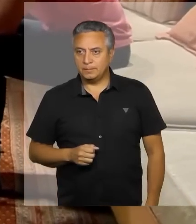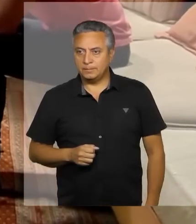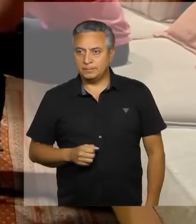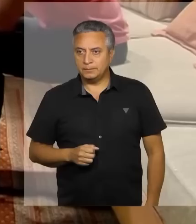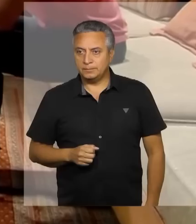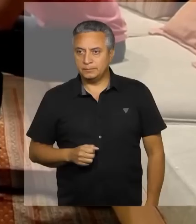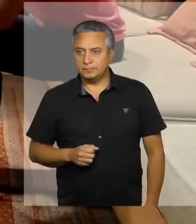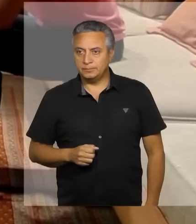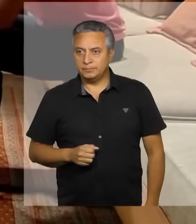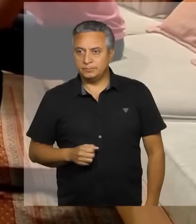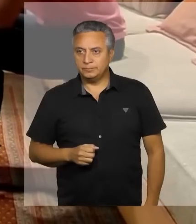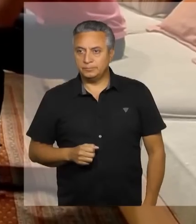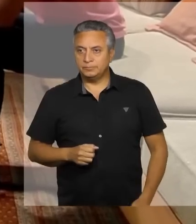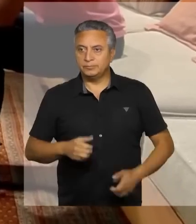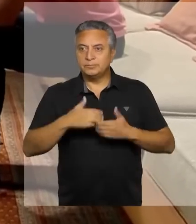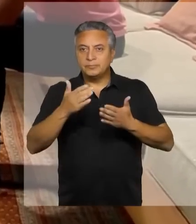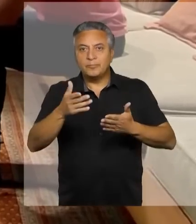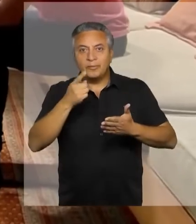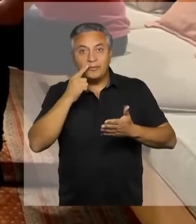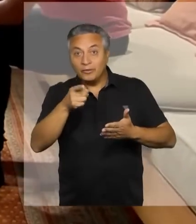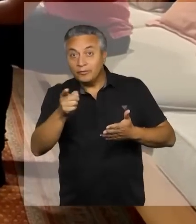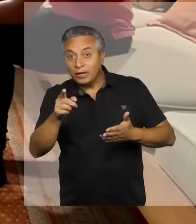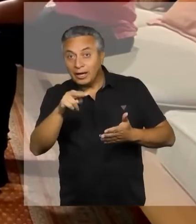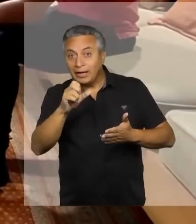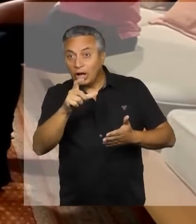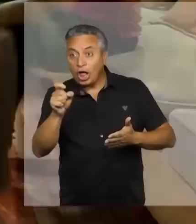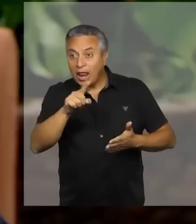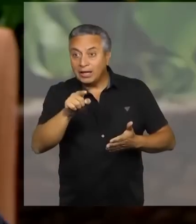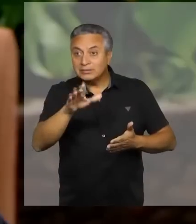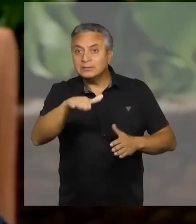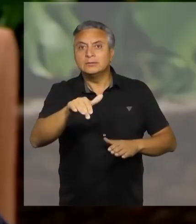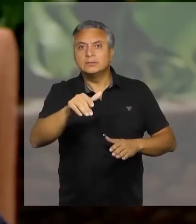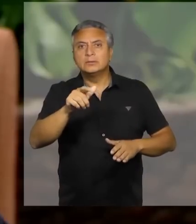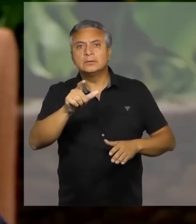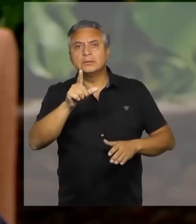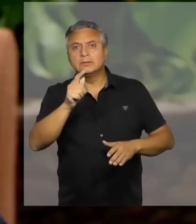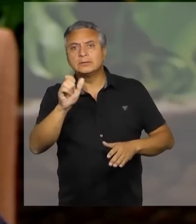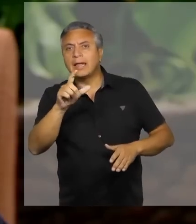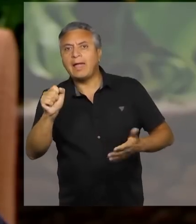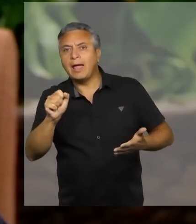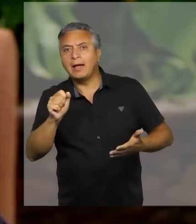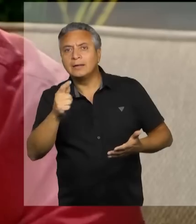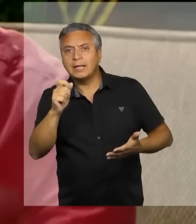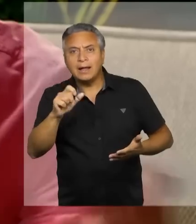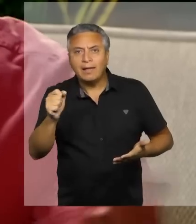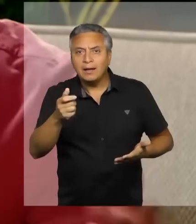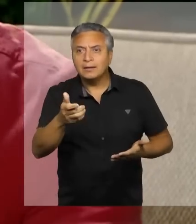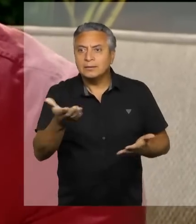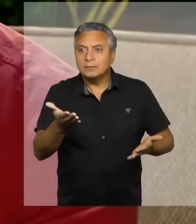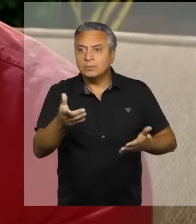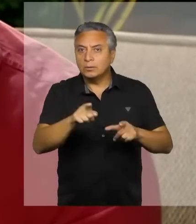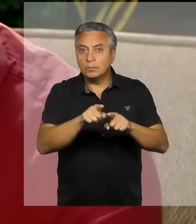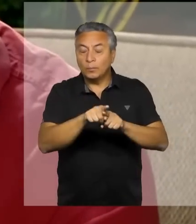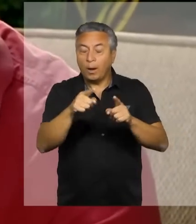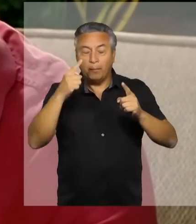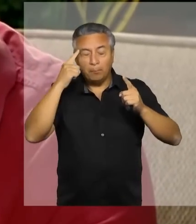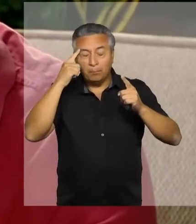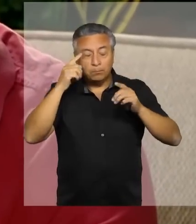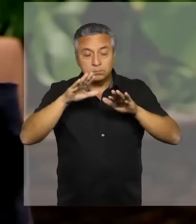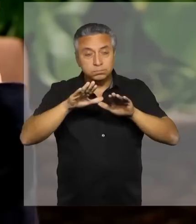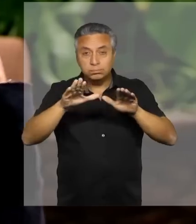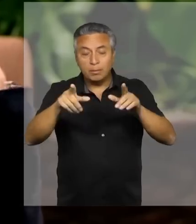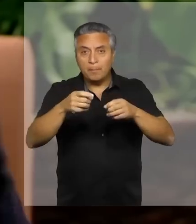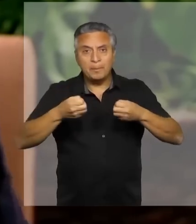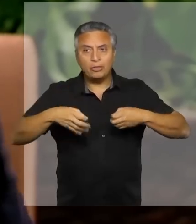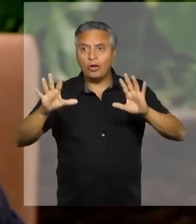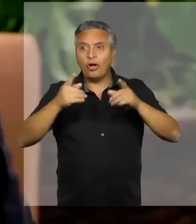Planeta Tierra llamando a Nicolás. Tata, Tata, ¿qué onda? Estoy como perdido, como en otro planeta.